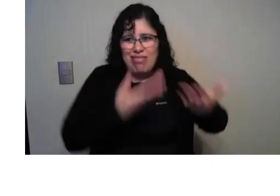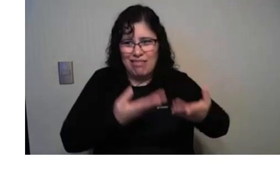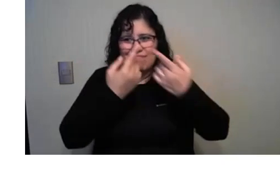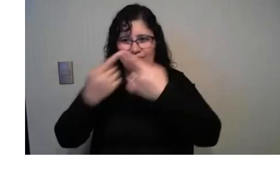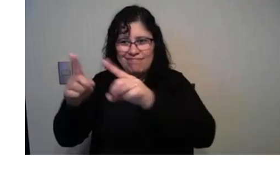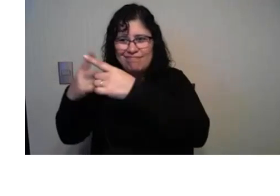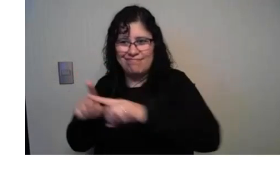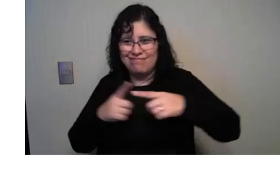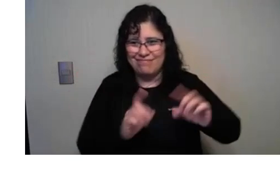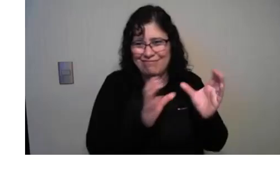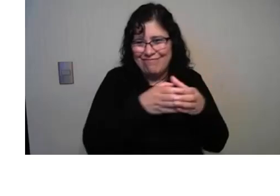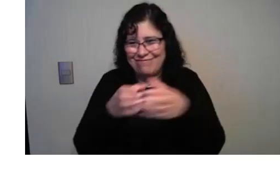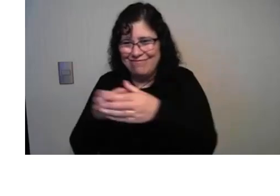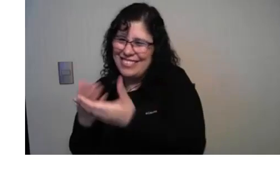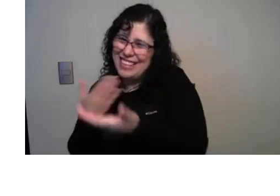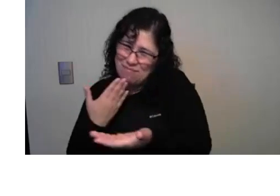Lo importante es